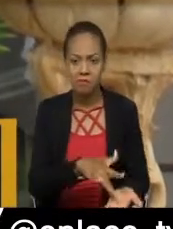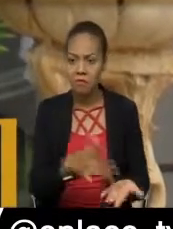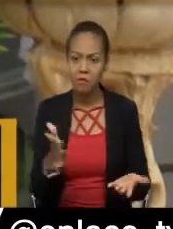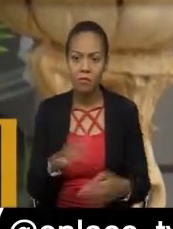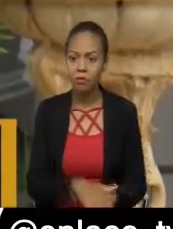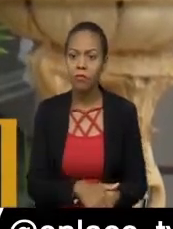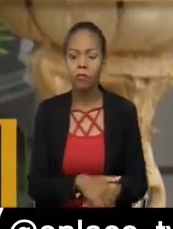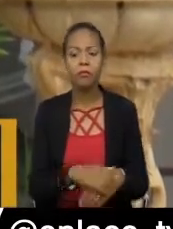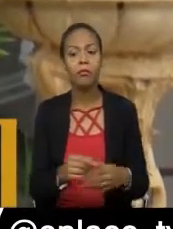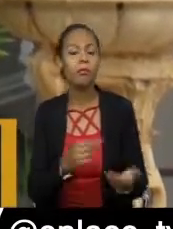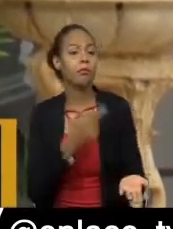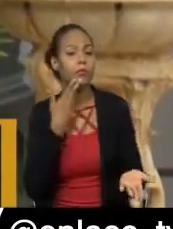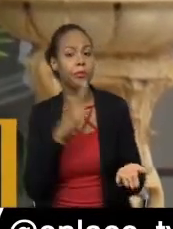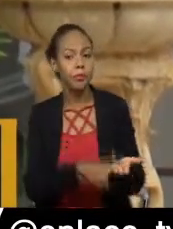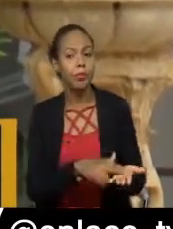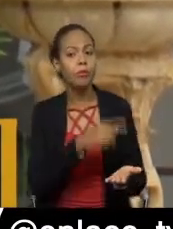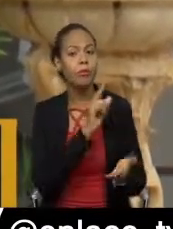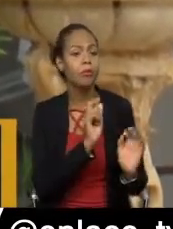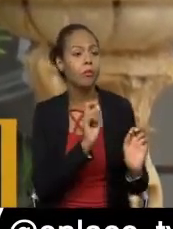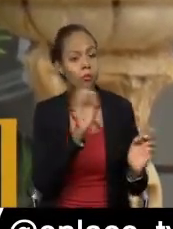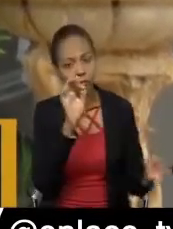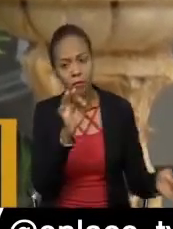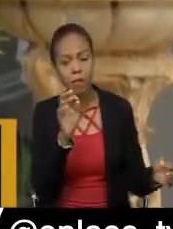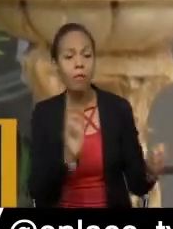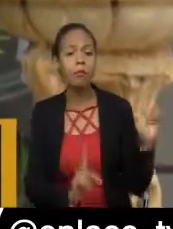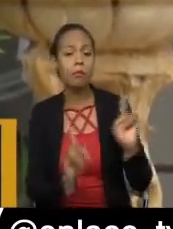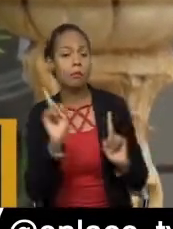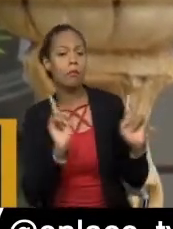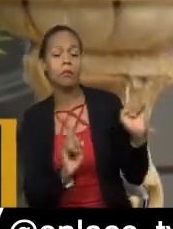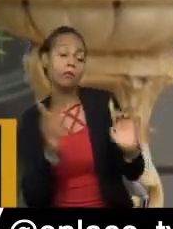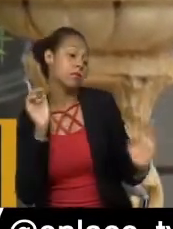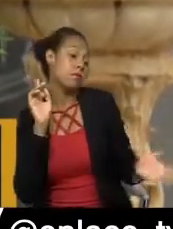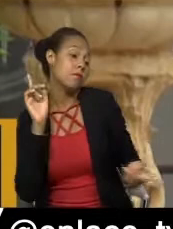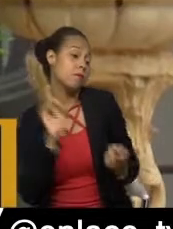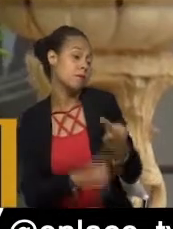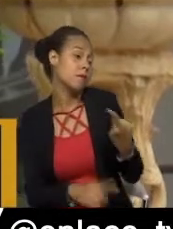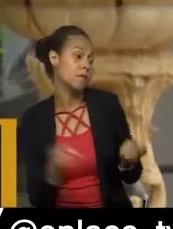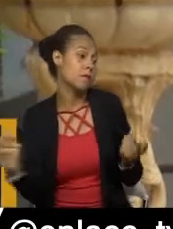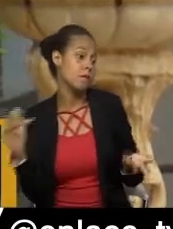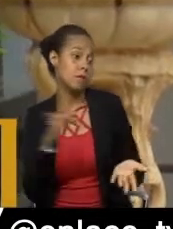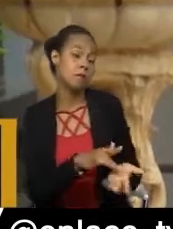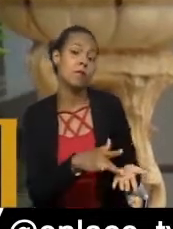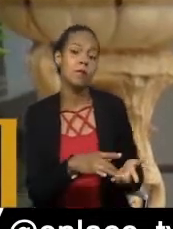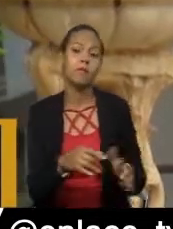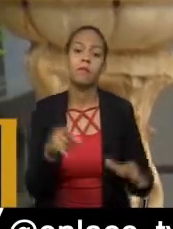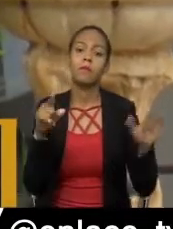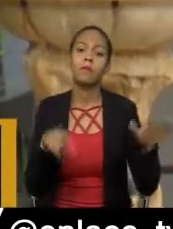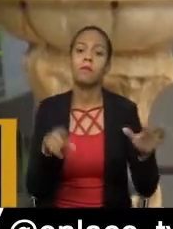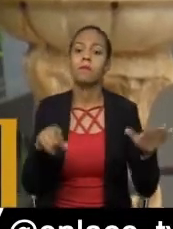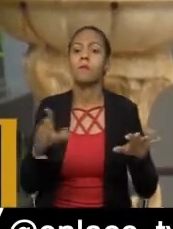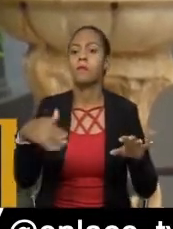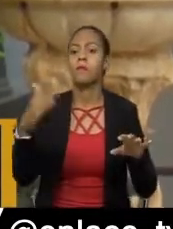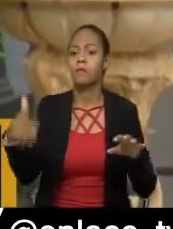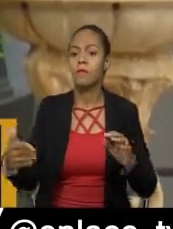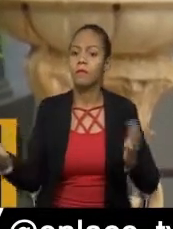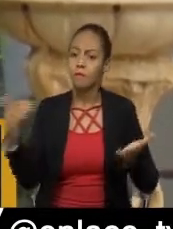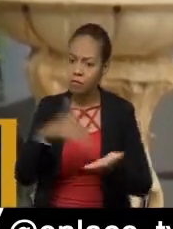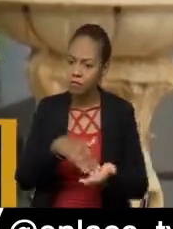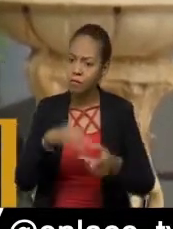manda excusas de que no se puede presentar, entonces se citan 6 meses después,